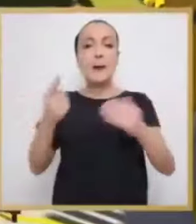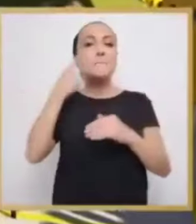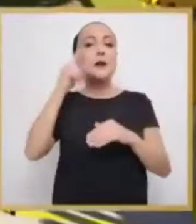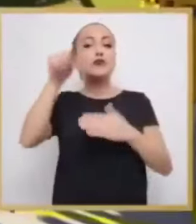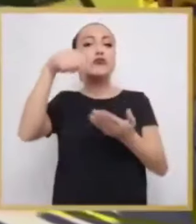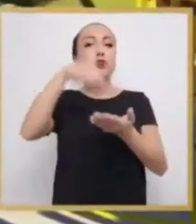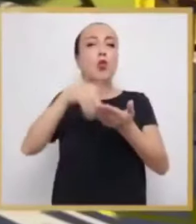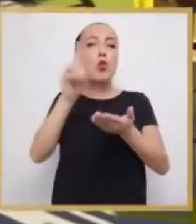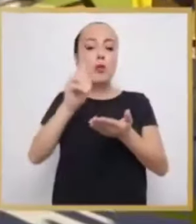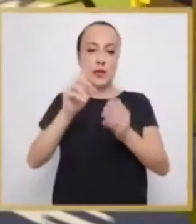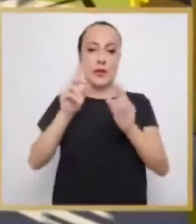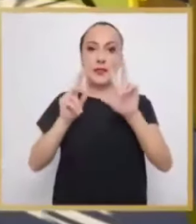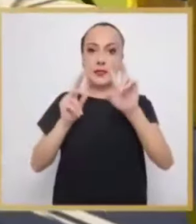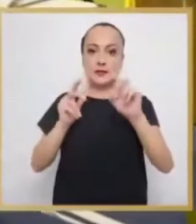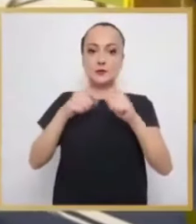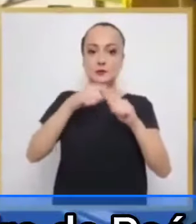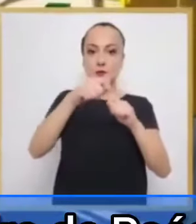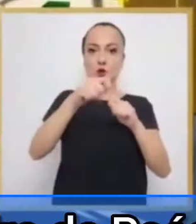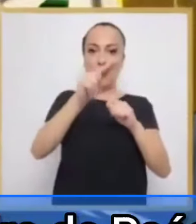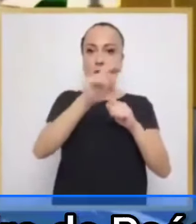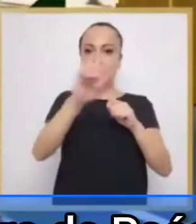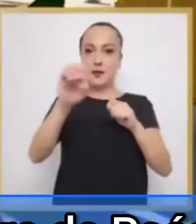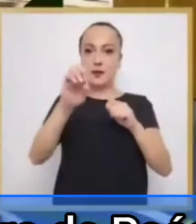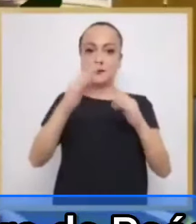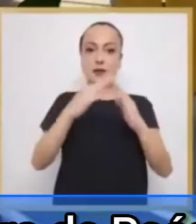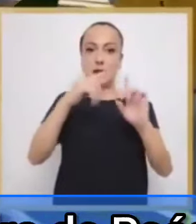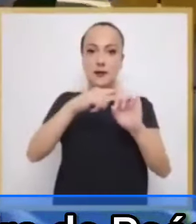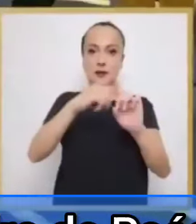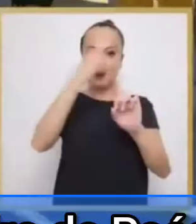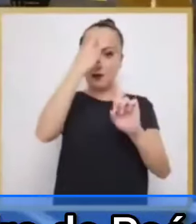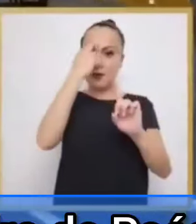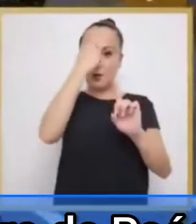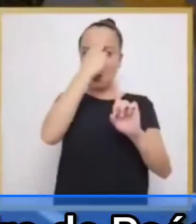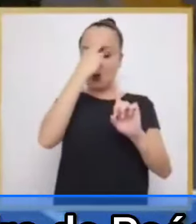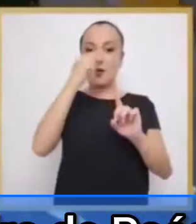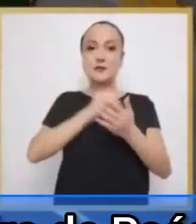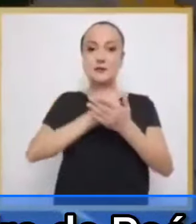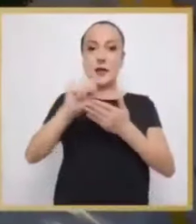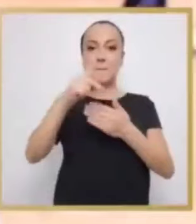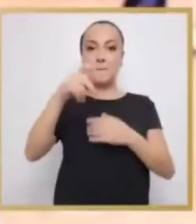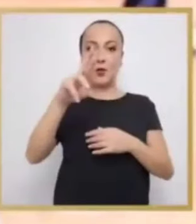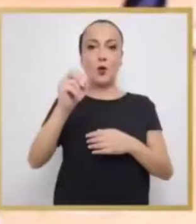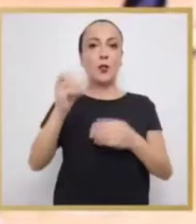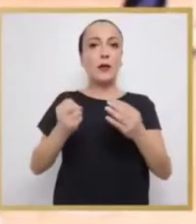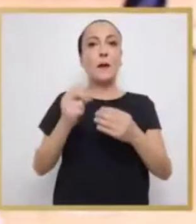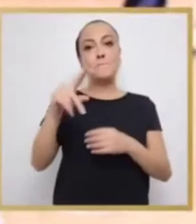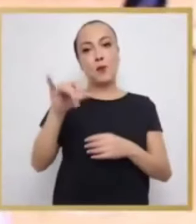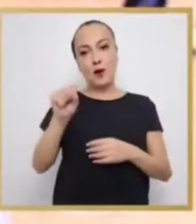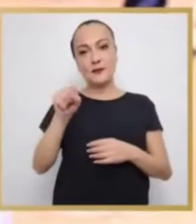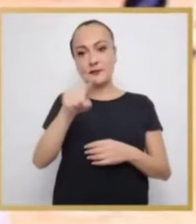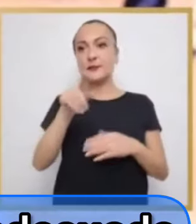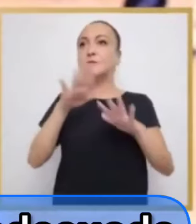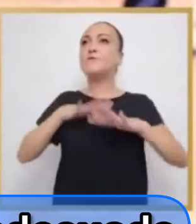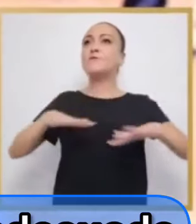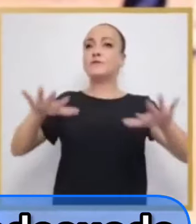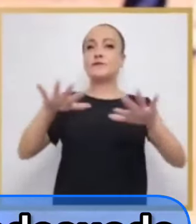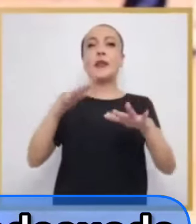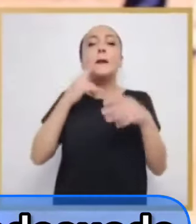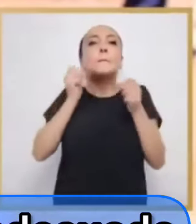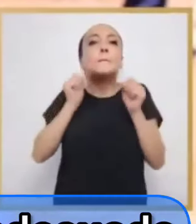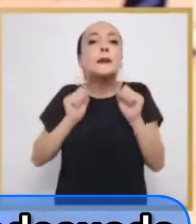cuadrados. Se ubica 300 metros noreste del Templo Católico en San Pedro de Poás. Este campo